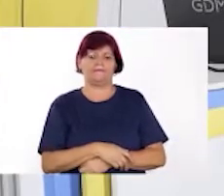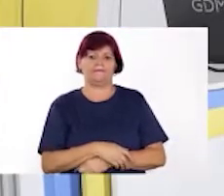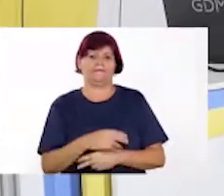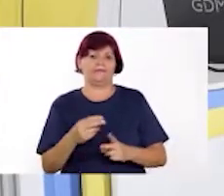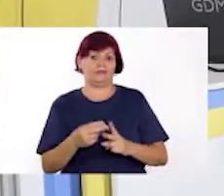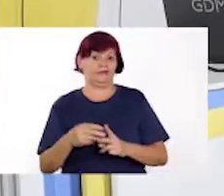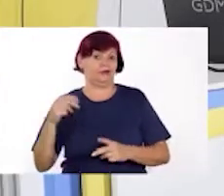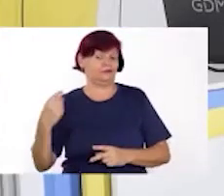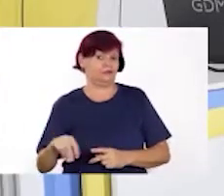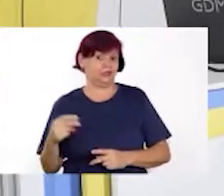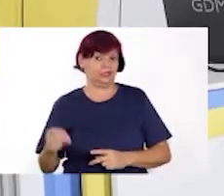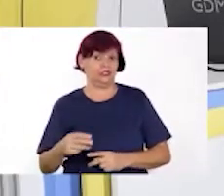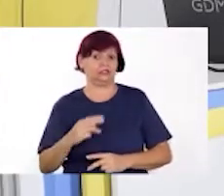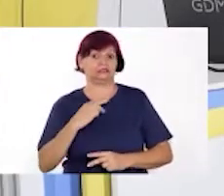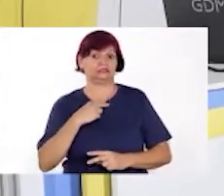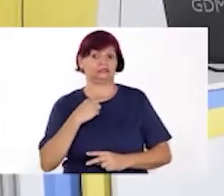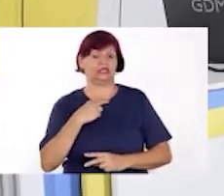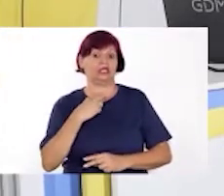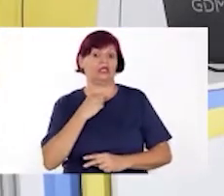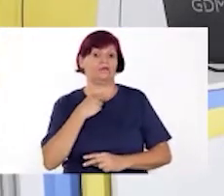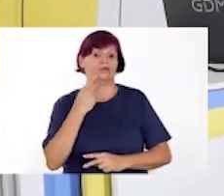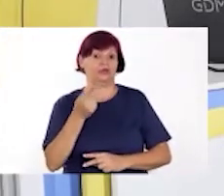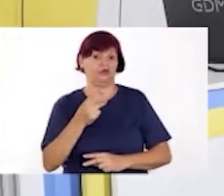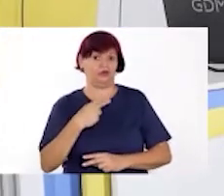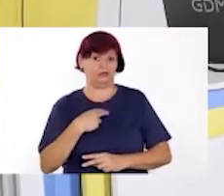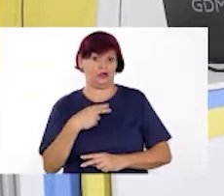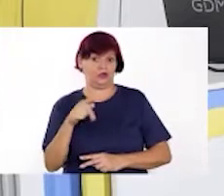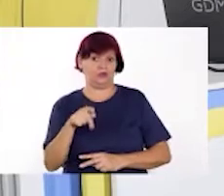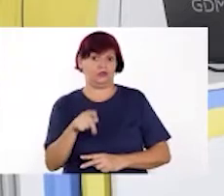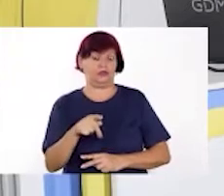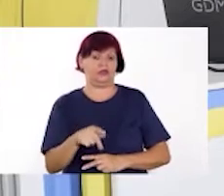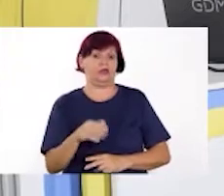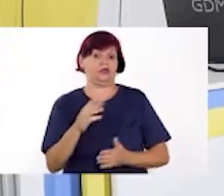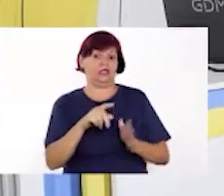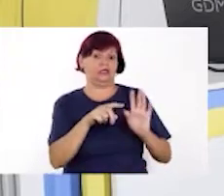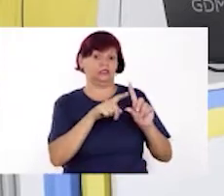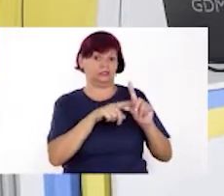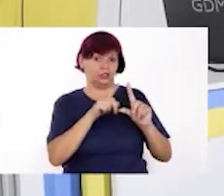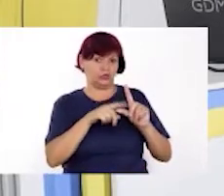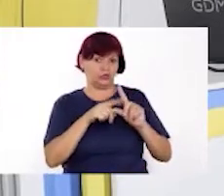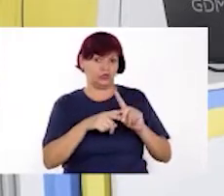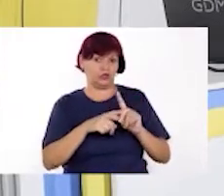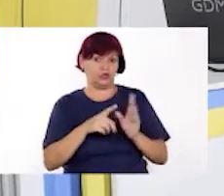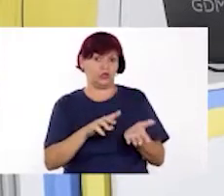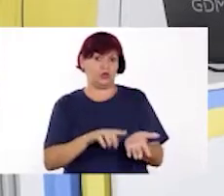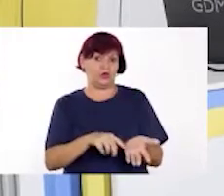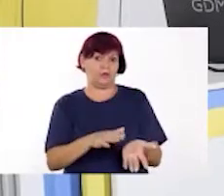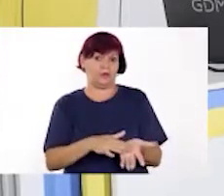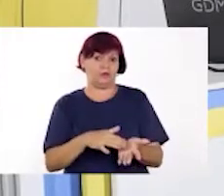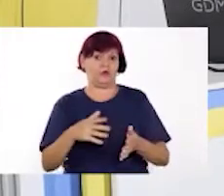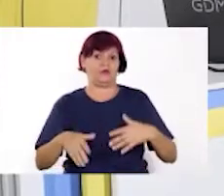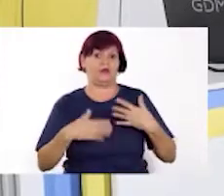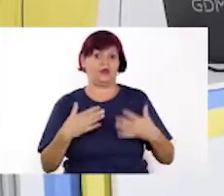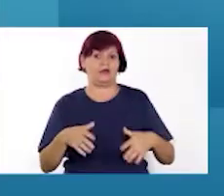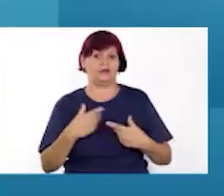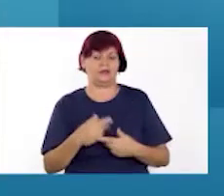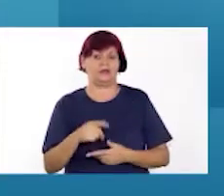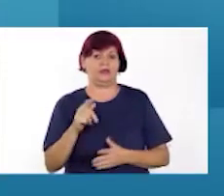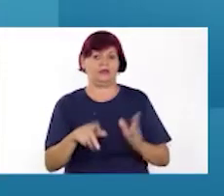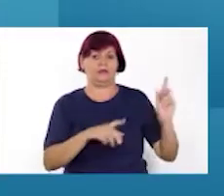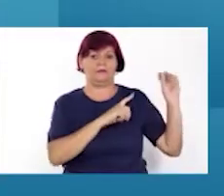Para ejercitarse y autoevaluarse en estos contenidos, les propongo las siguientes actividades que aparecen en pantalla.